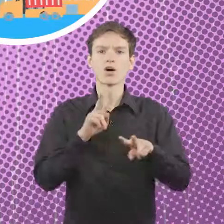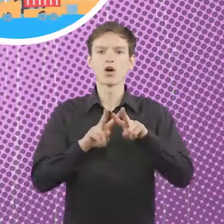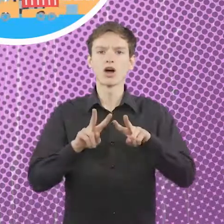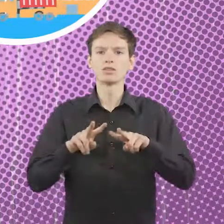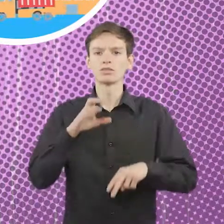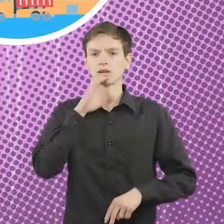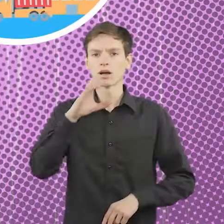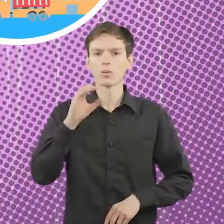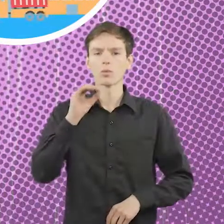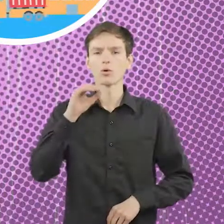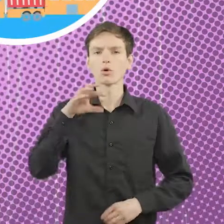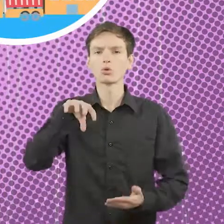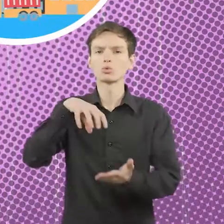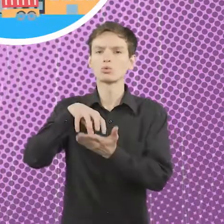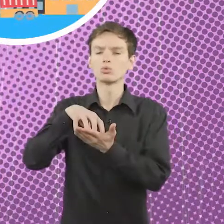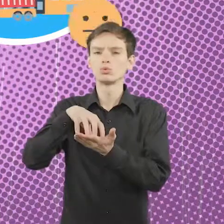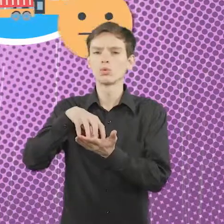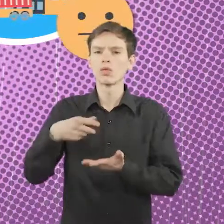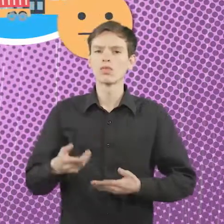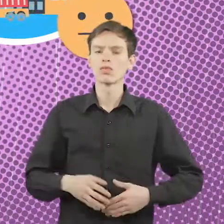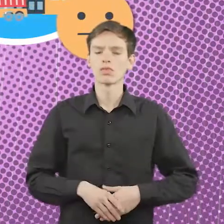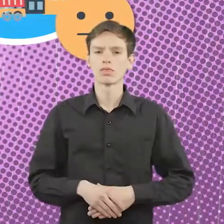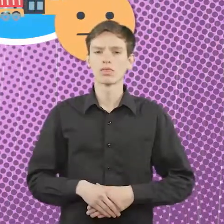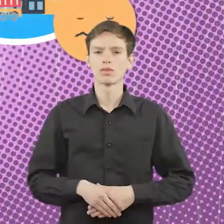¿Tu trabajo lo haces en el campo o en la ciudad?